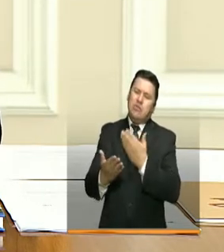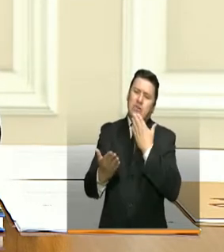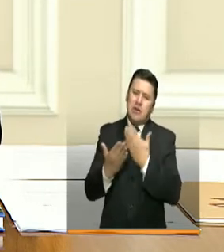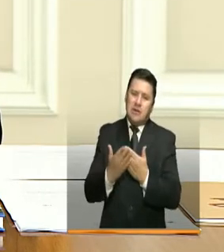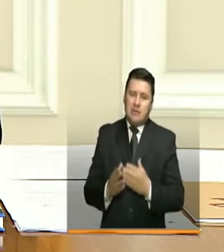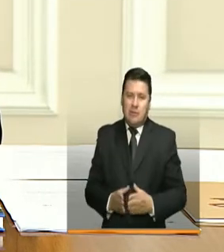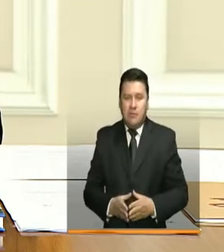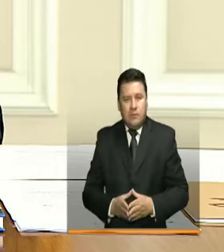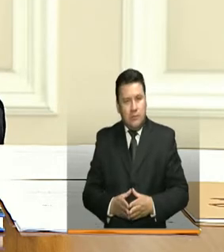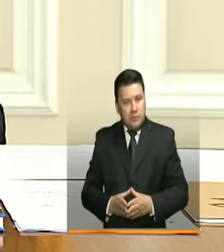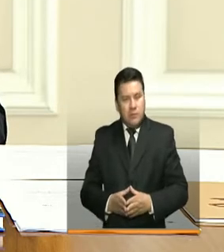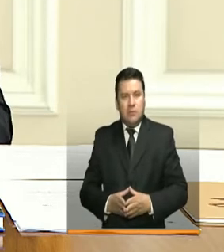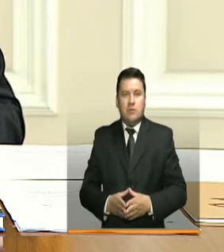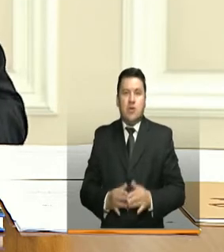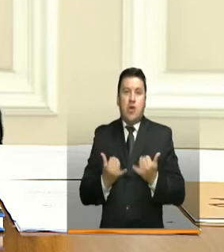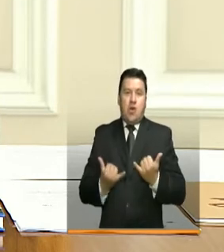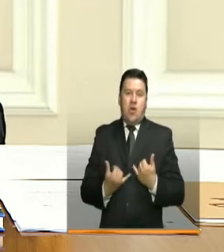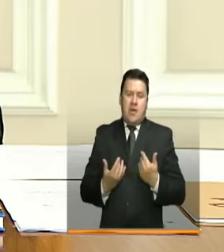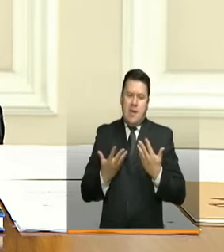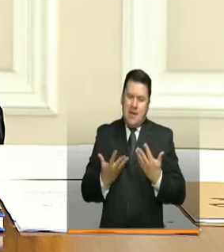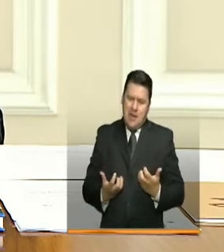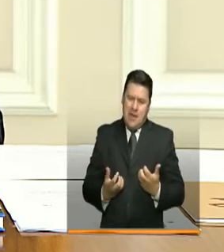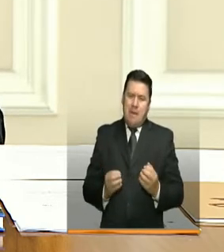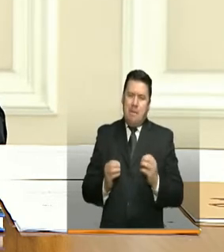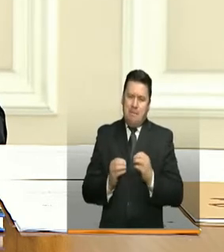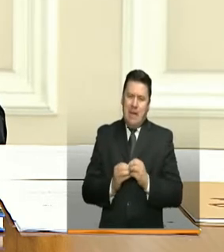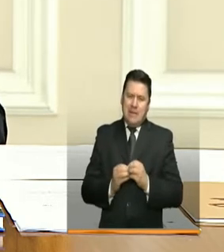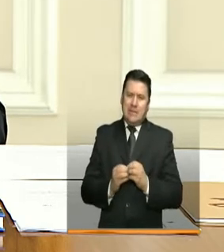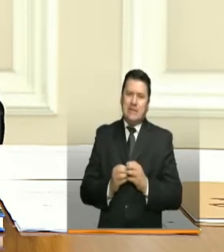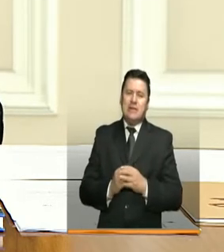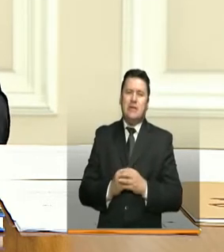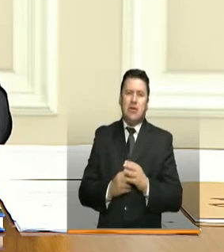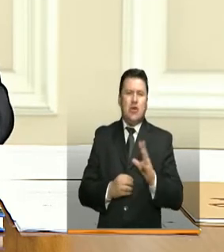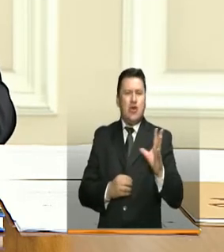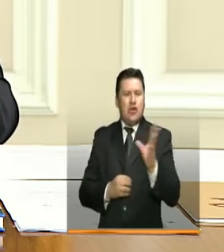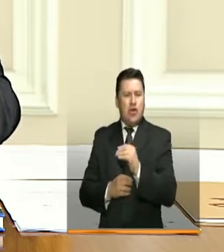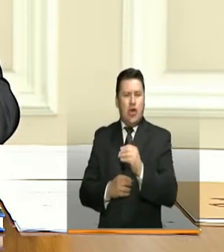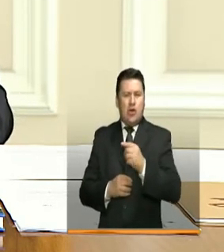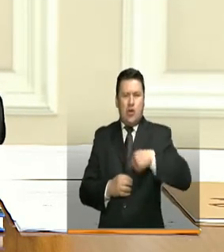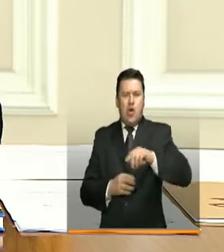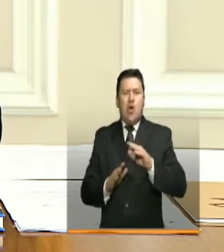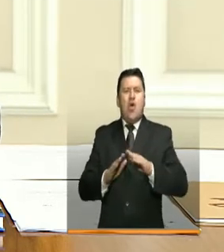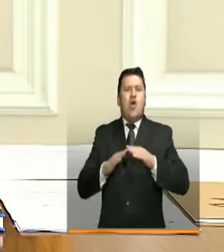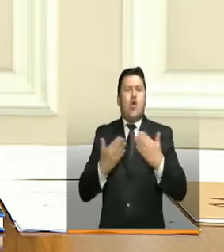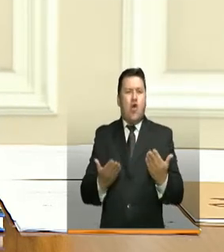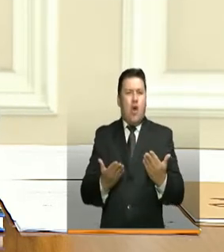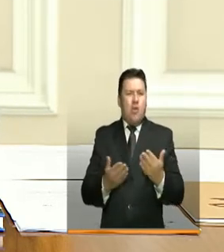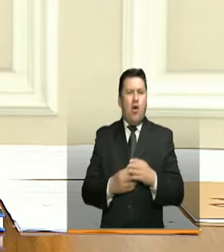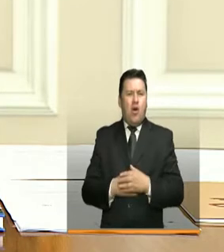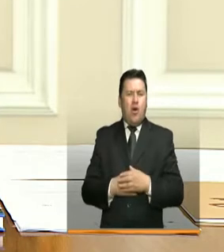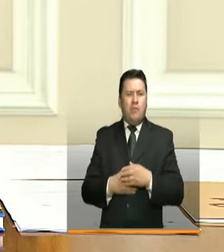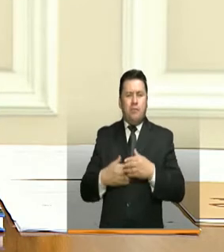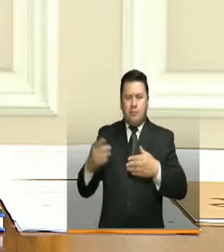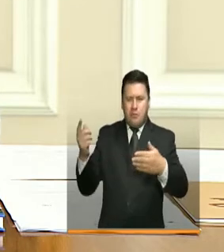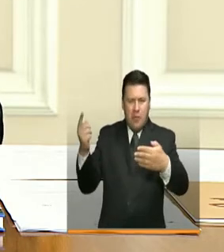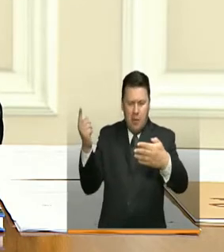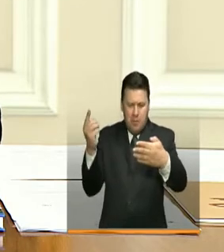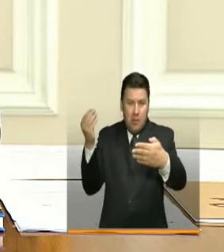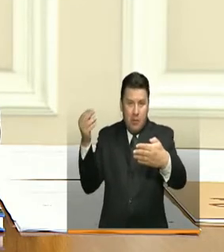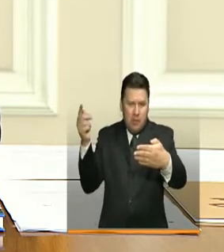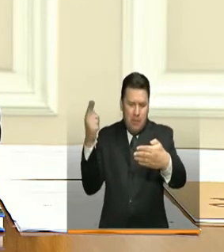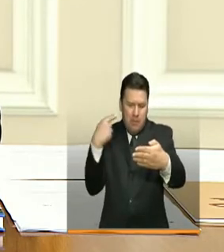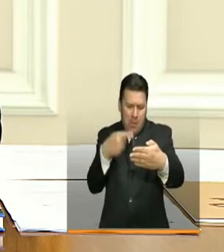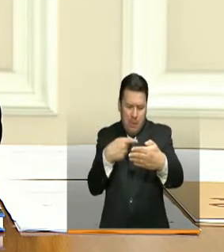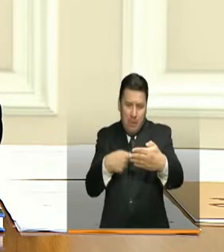gratitud. Hoy quiero, una vez más, hacer una actualización de cómo van los datos del coronavirus en nuestro